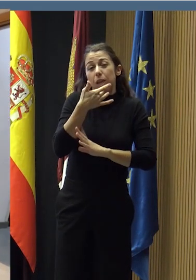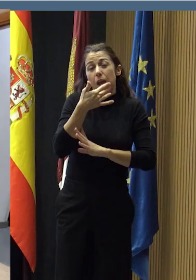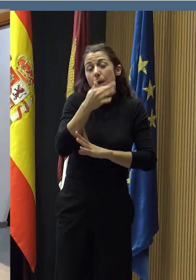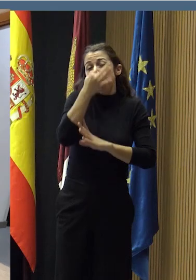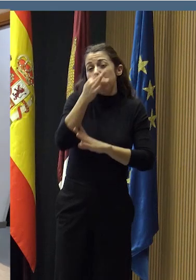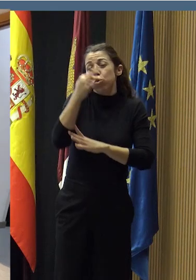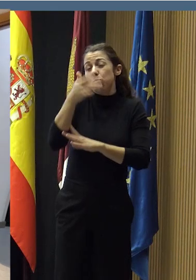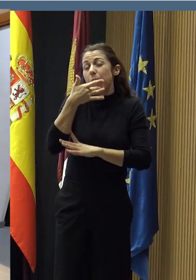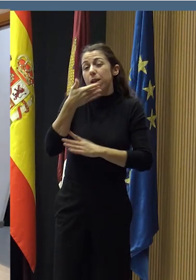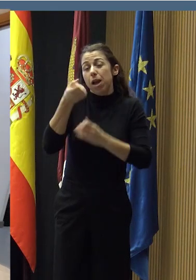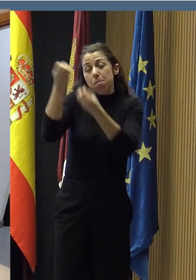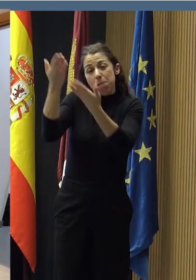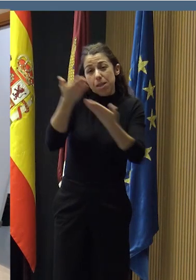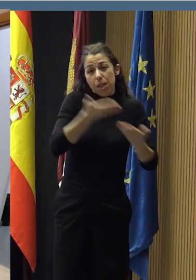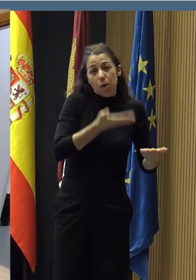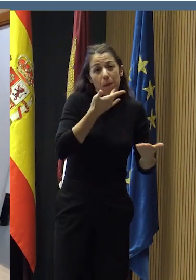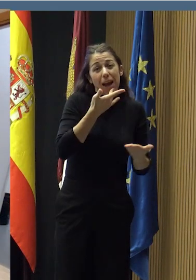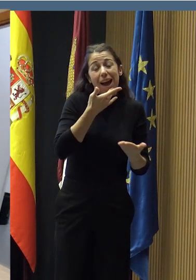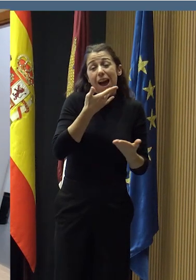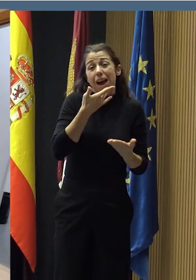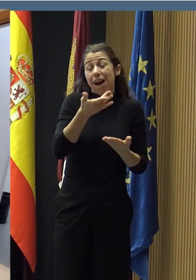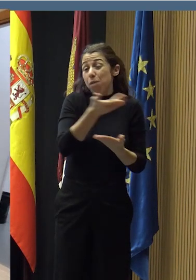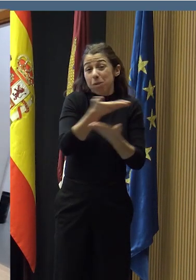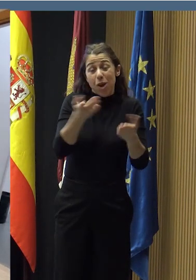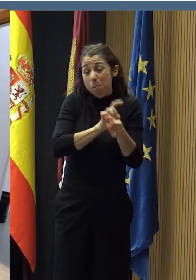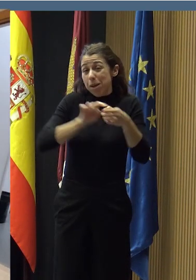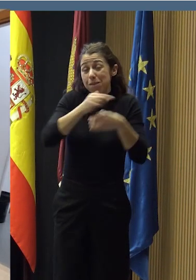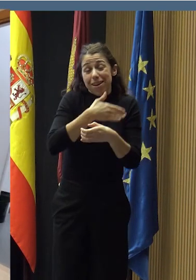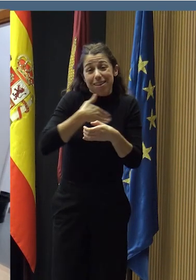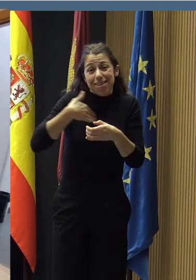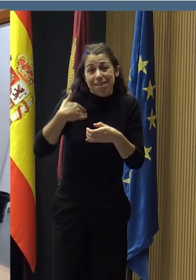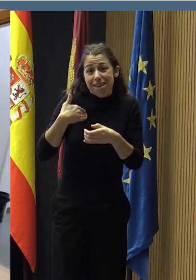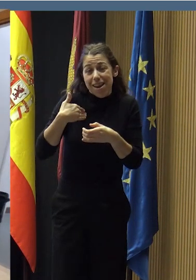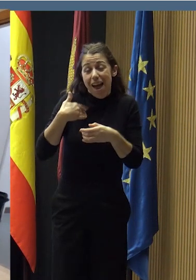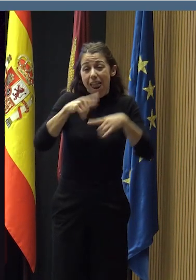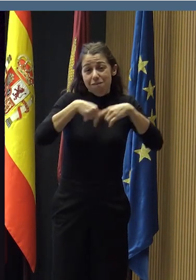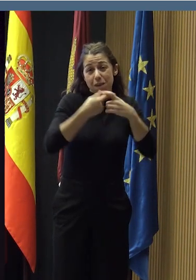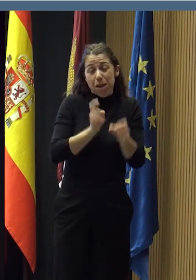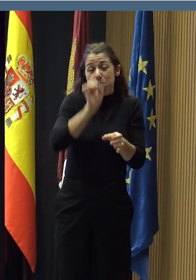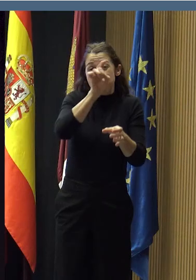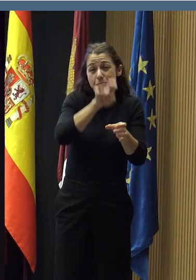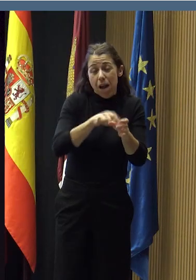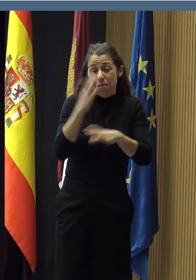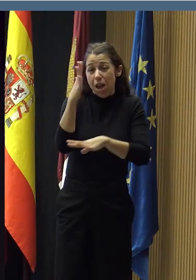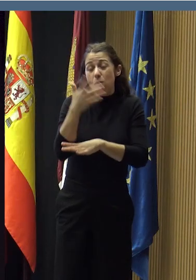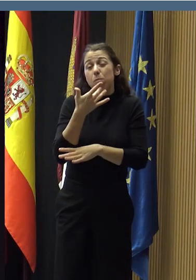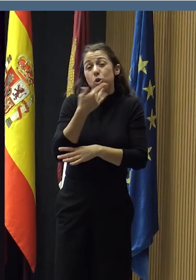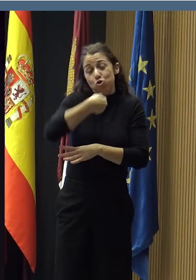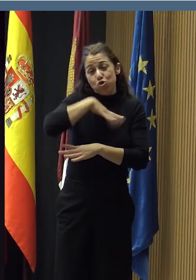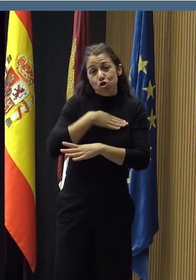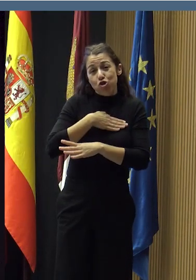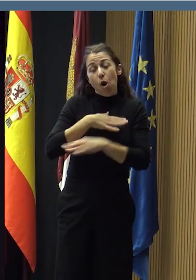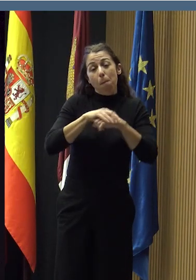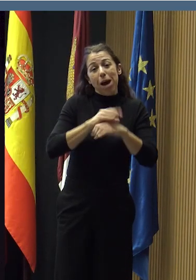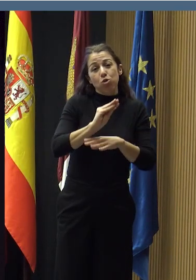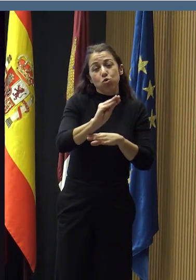Sumamos de nuevo esa invitación para quien quiera unirse a la familia de ALUEX y nosotros seguiremos creciendo de su mano.